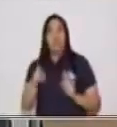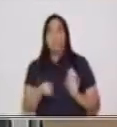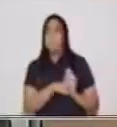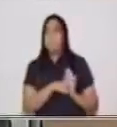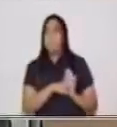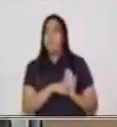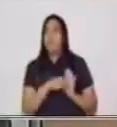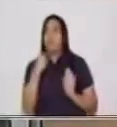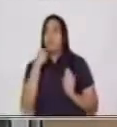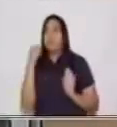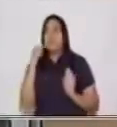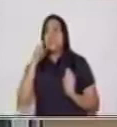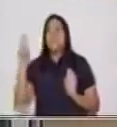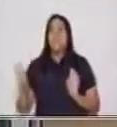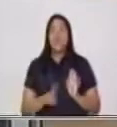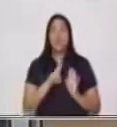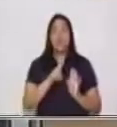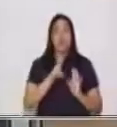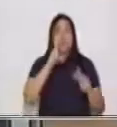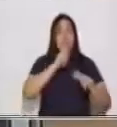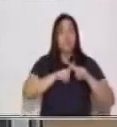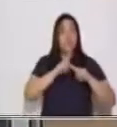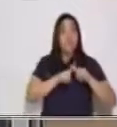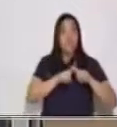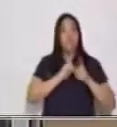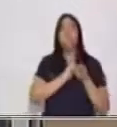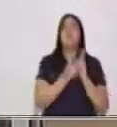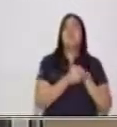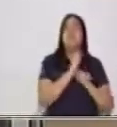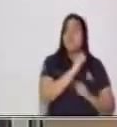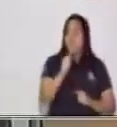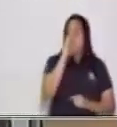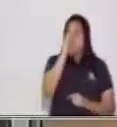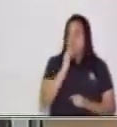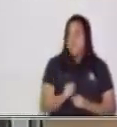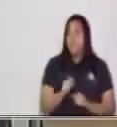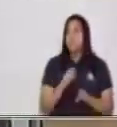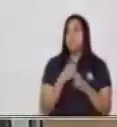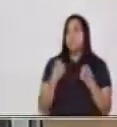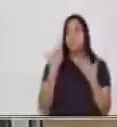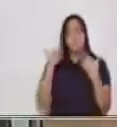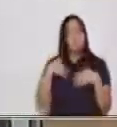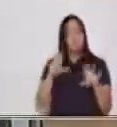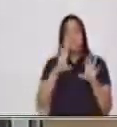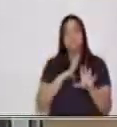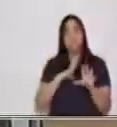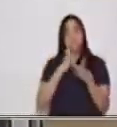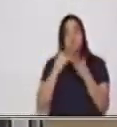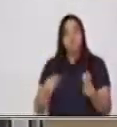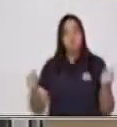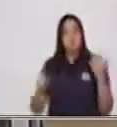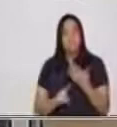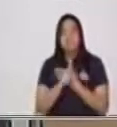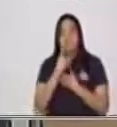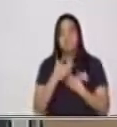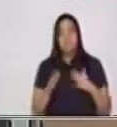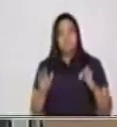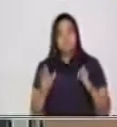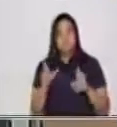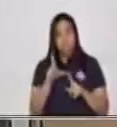que está multiplicando pasa a dividir. Y entonces ahora ya tenemos despejado a la variable